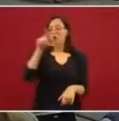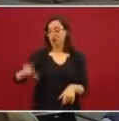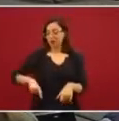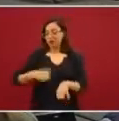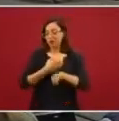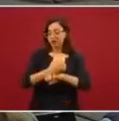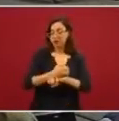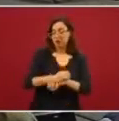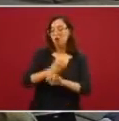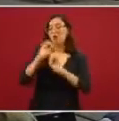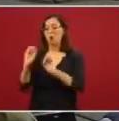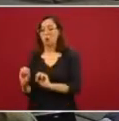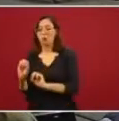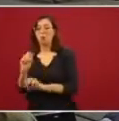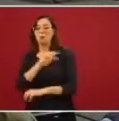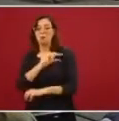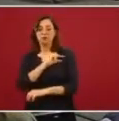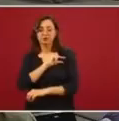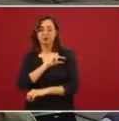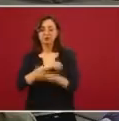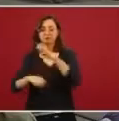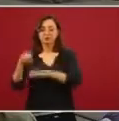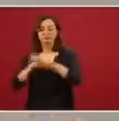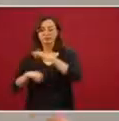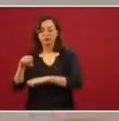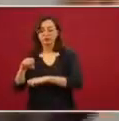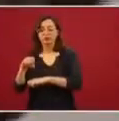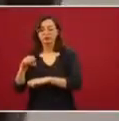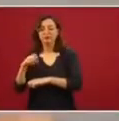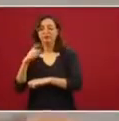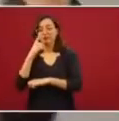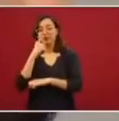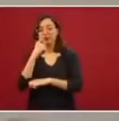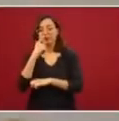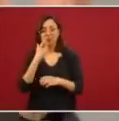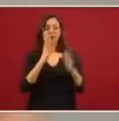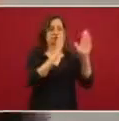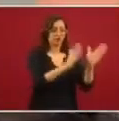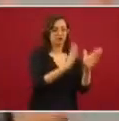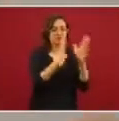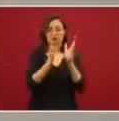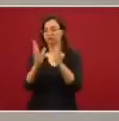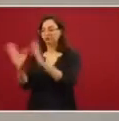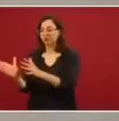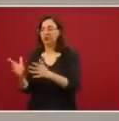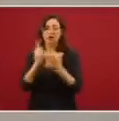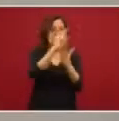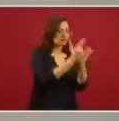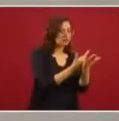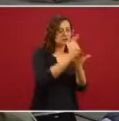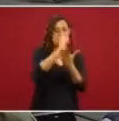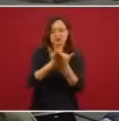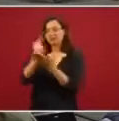o bien organizados directamente por empresas públicas y perdón privadas y por eso tenemos todas estas listas que